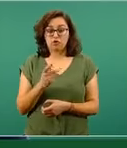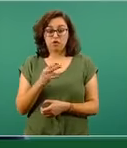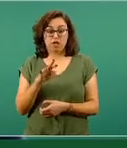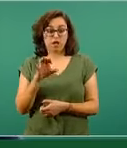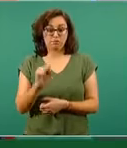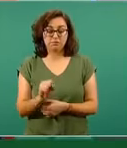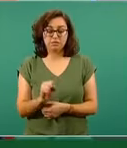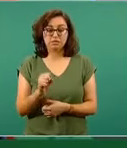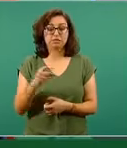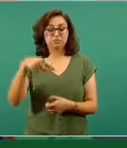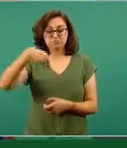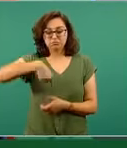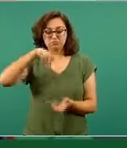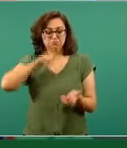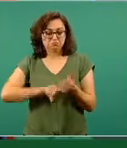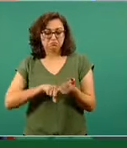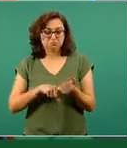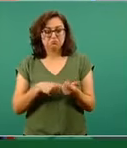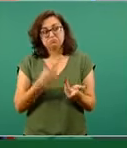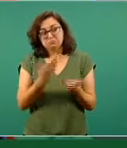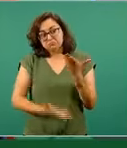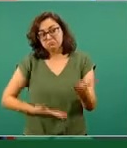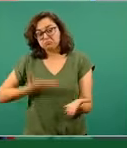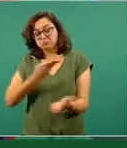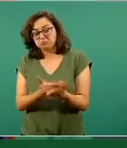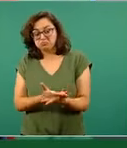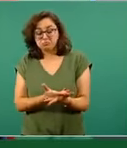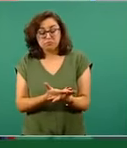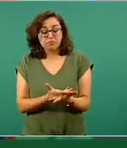compañía directamente presenta esta